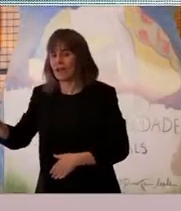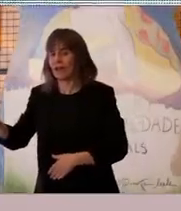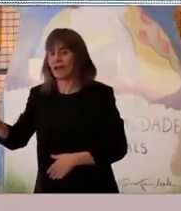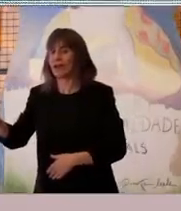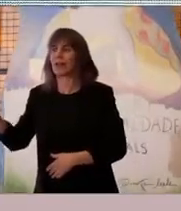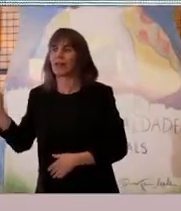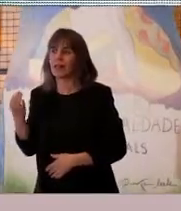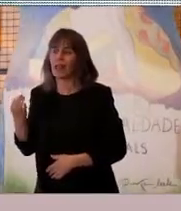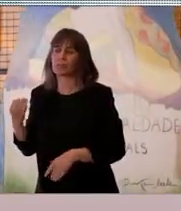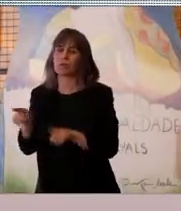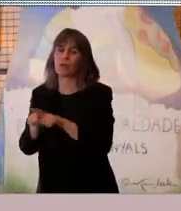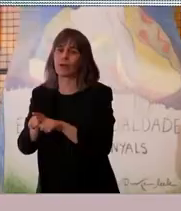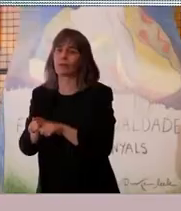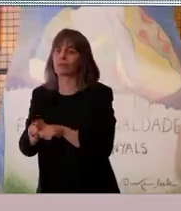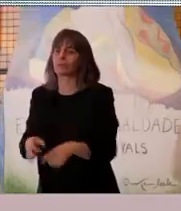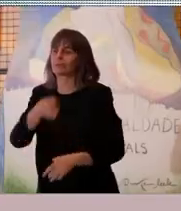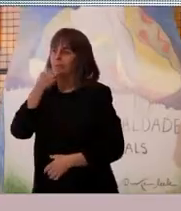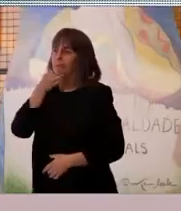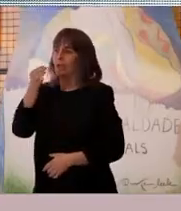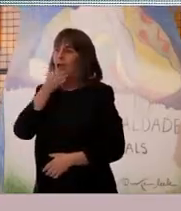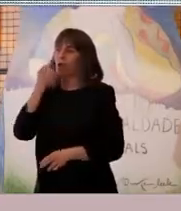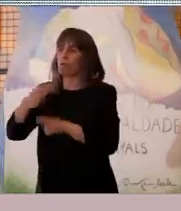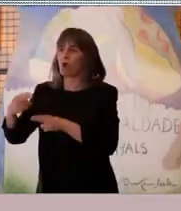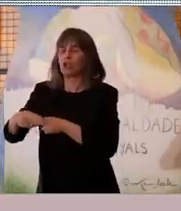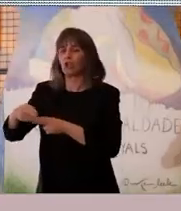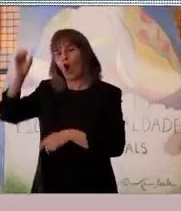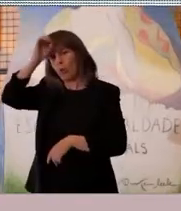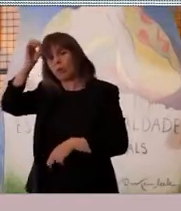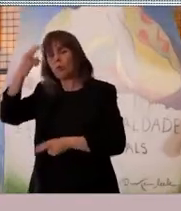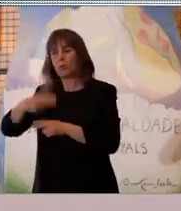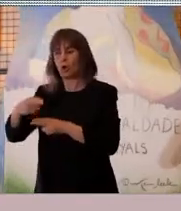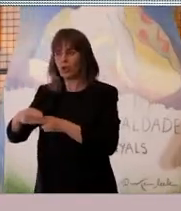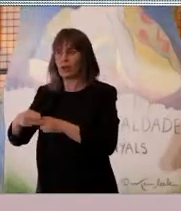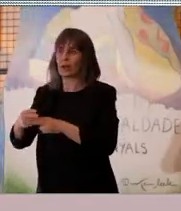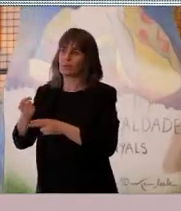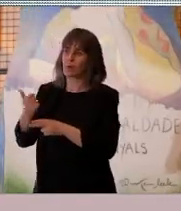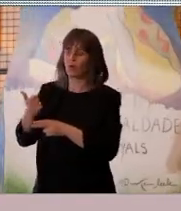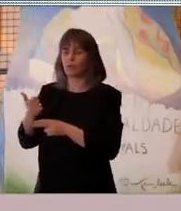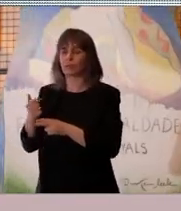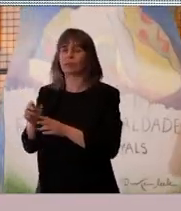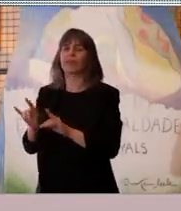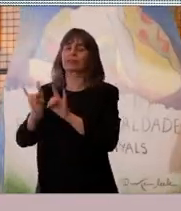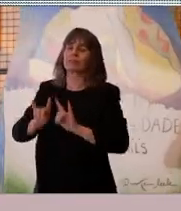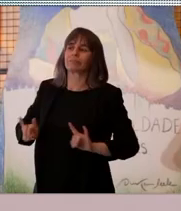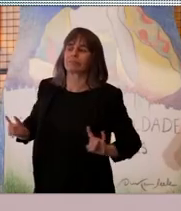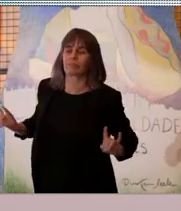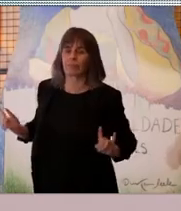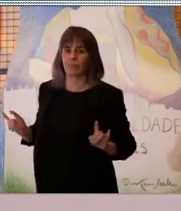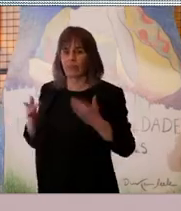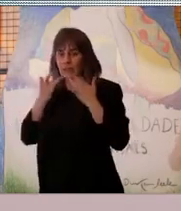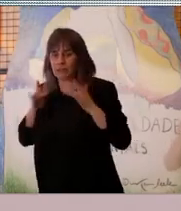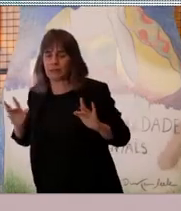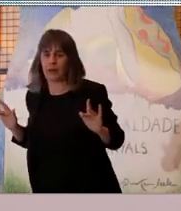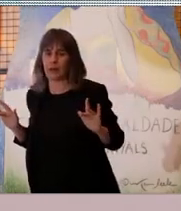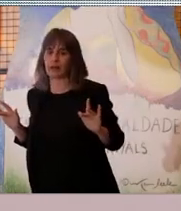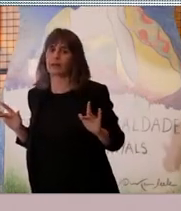expresiones políticas y posicionamientos políticos algo más comedidos algo más comedido creo que tenemos